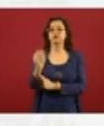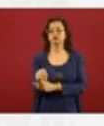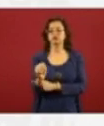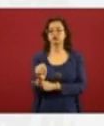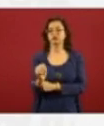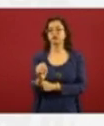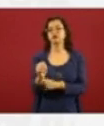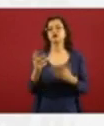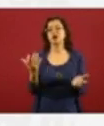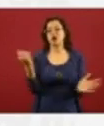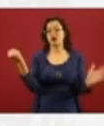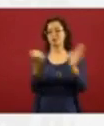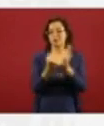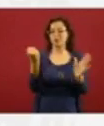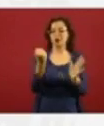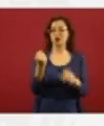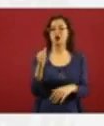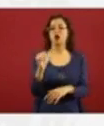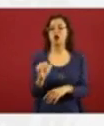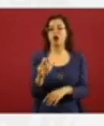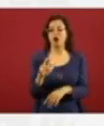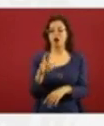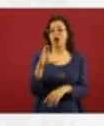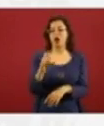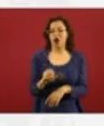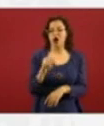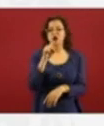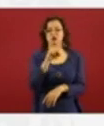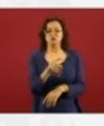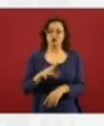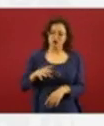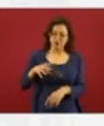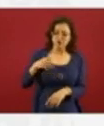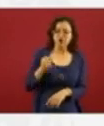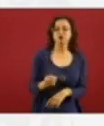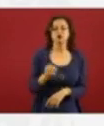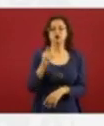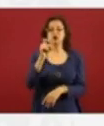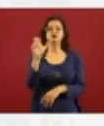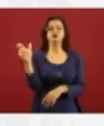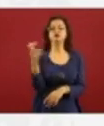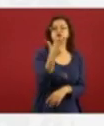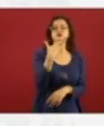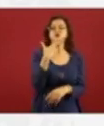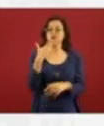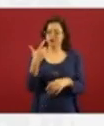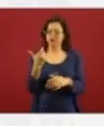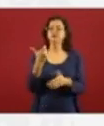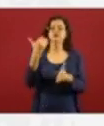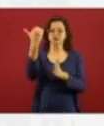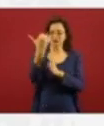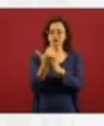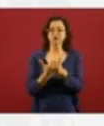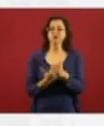aunque la marca es de las más caras, esta gasolinera está haciendo un gran esfuerzo en Ahumada, Chihuahua, y tiene el